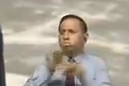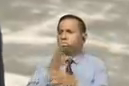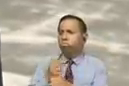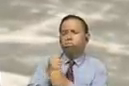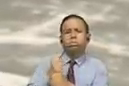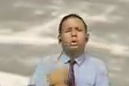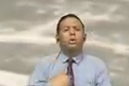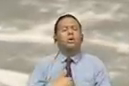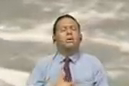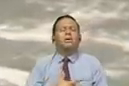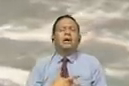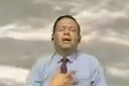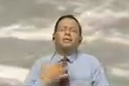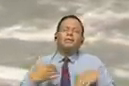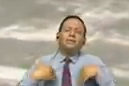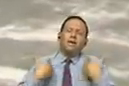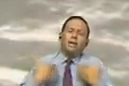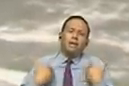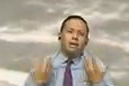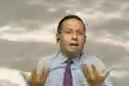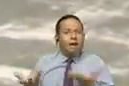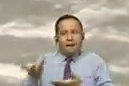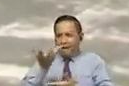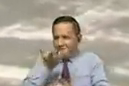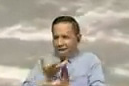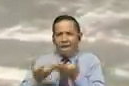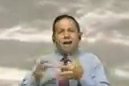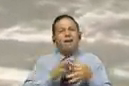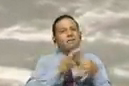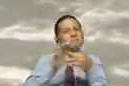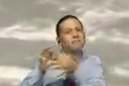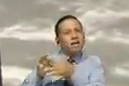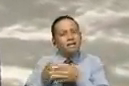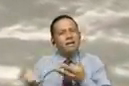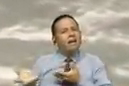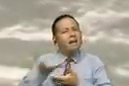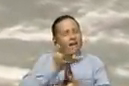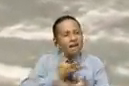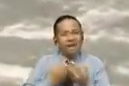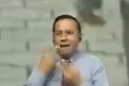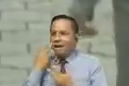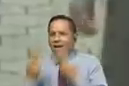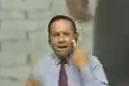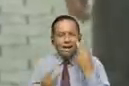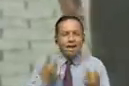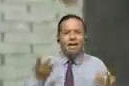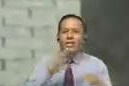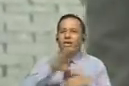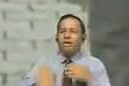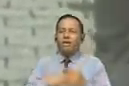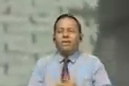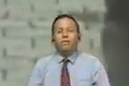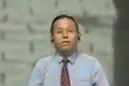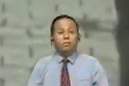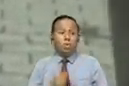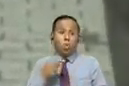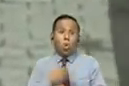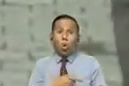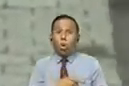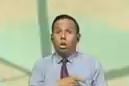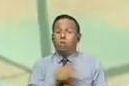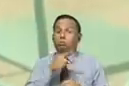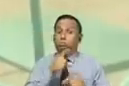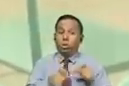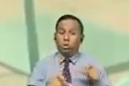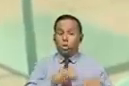siento feliz al ver que ya podemos compartir con nuestros compañeros, volver a ver a todos. La asistencia es obligatoria para todos los